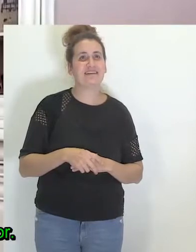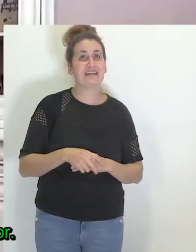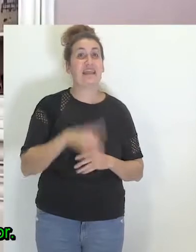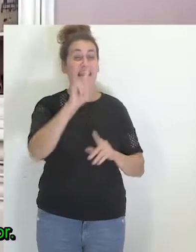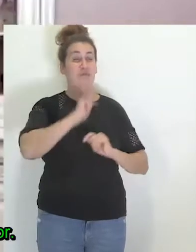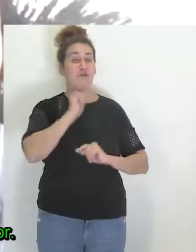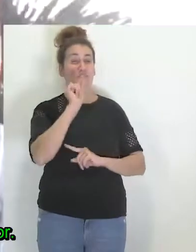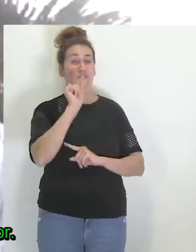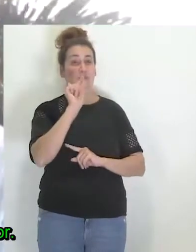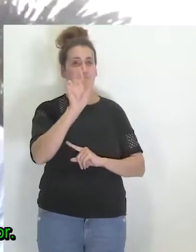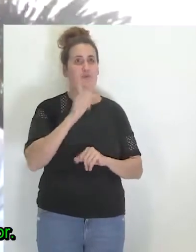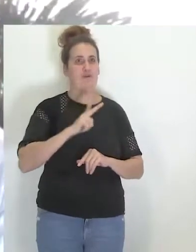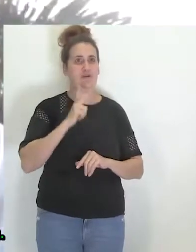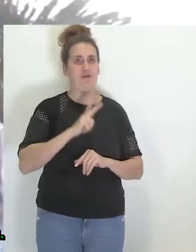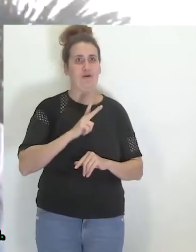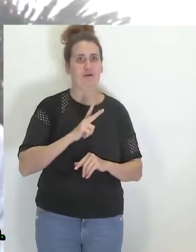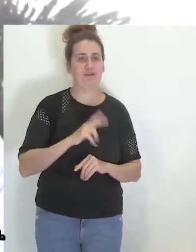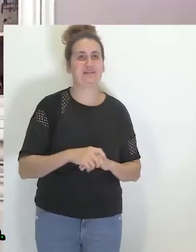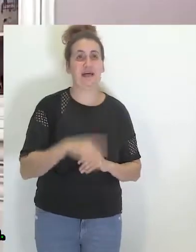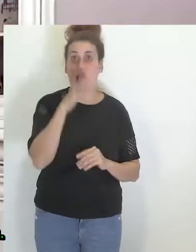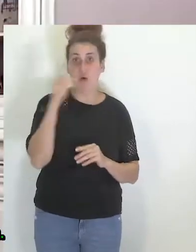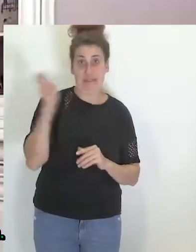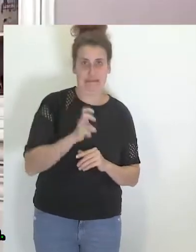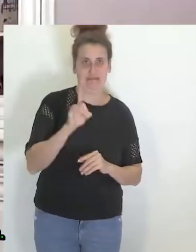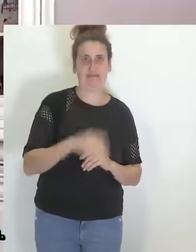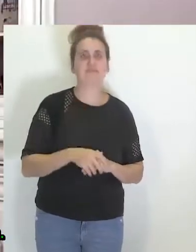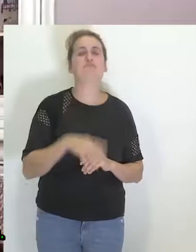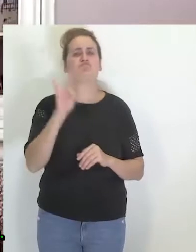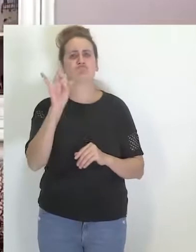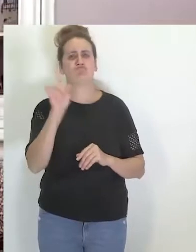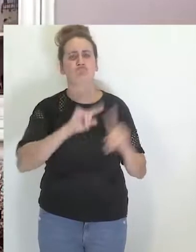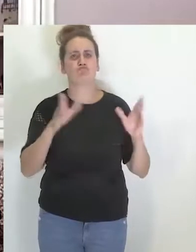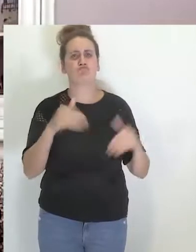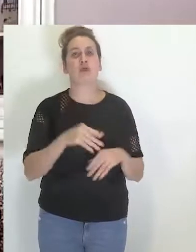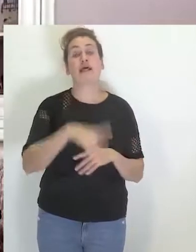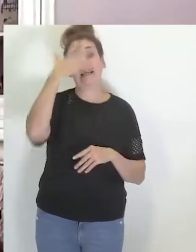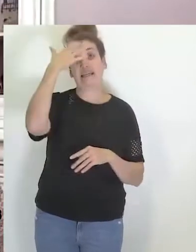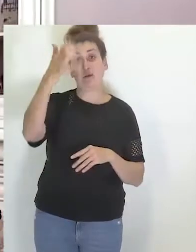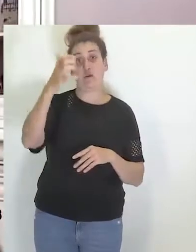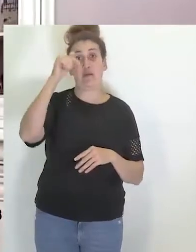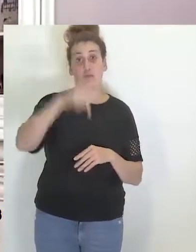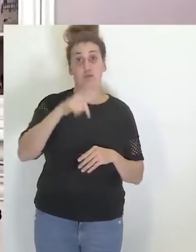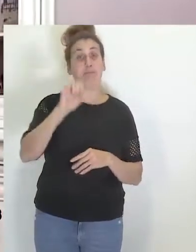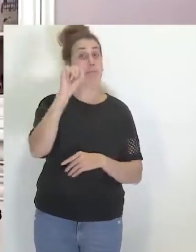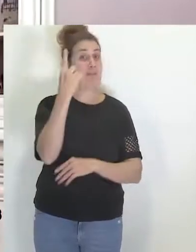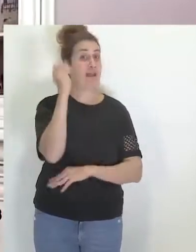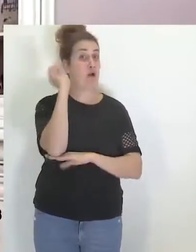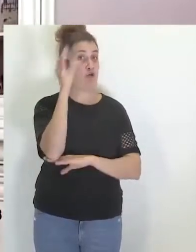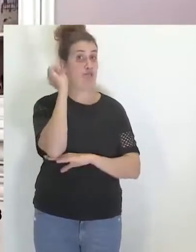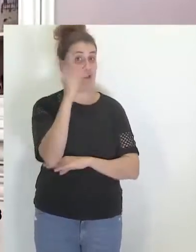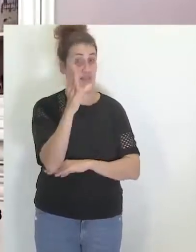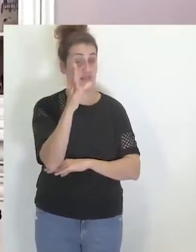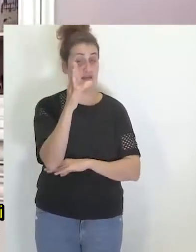Dame un segundito, por favor. Sí, por supuesto, no hay ningún problema. Ahorita. Sí, recordamos que estamos en la primera